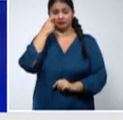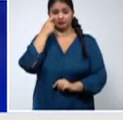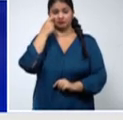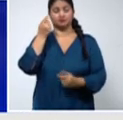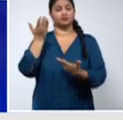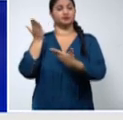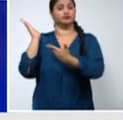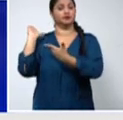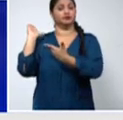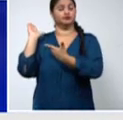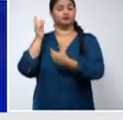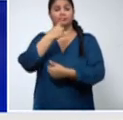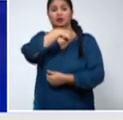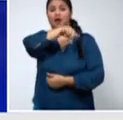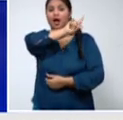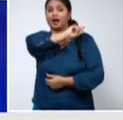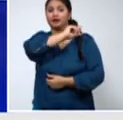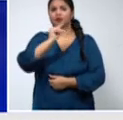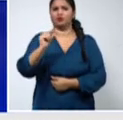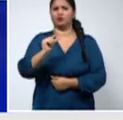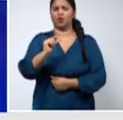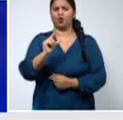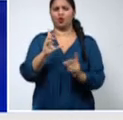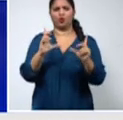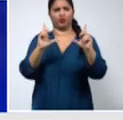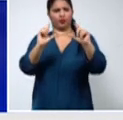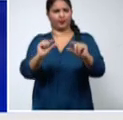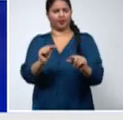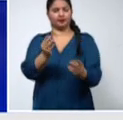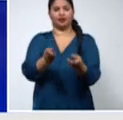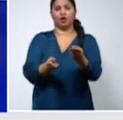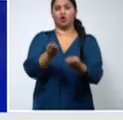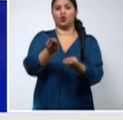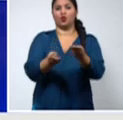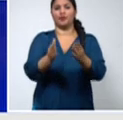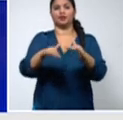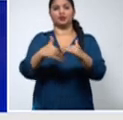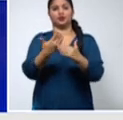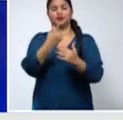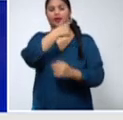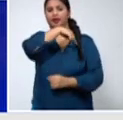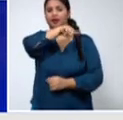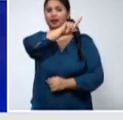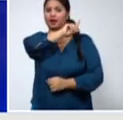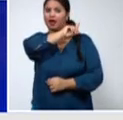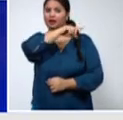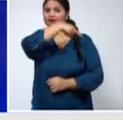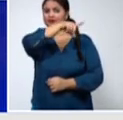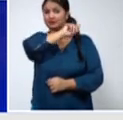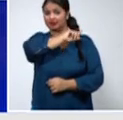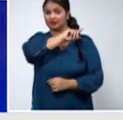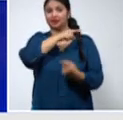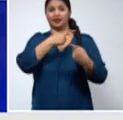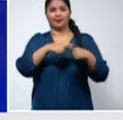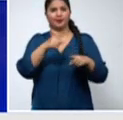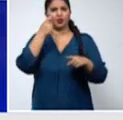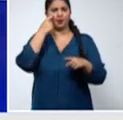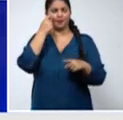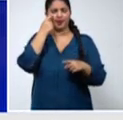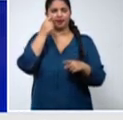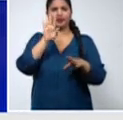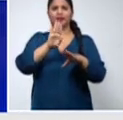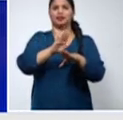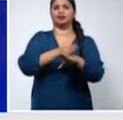Ayer con una discreta disminución en comparación con el día anterior, pero al final ustedes ven el balance del incremento que ha tenido esta